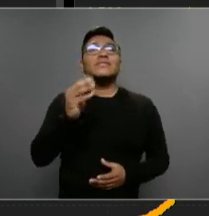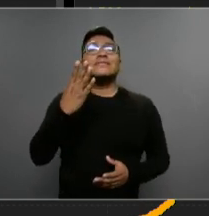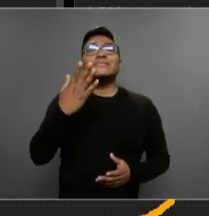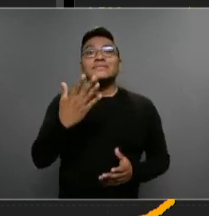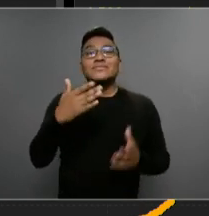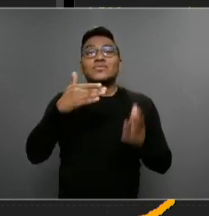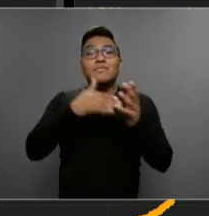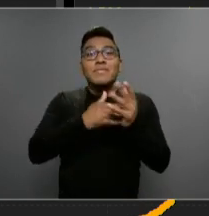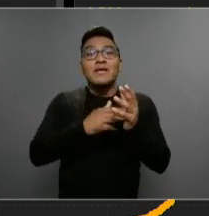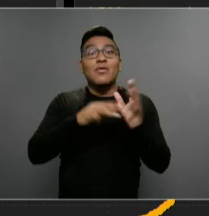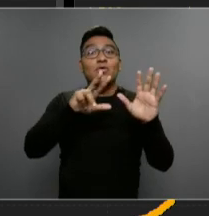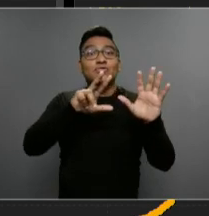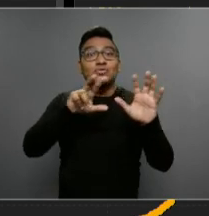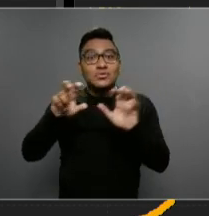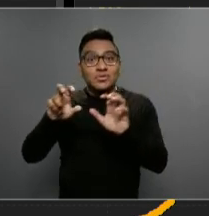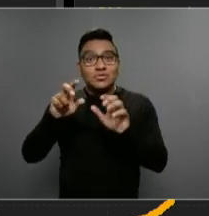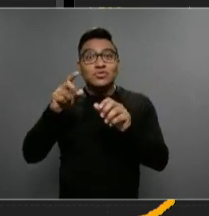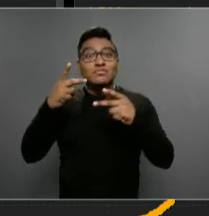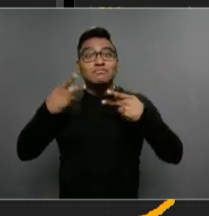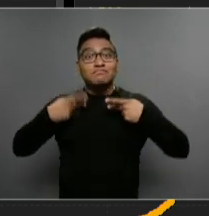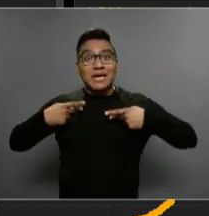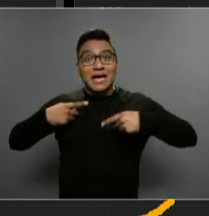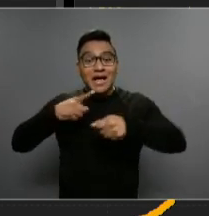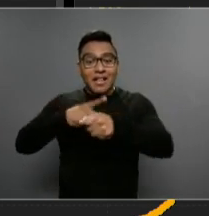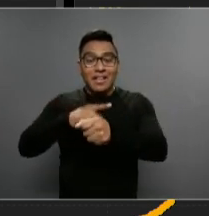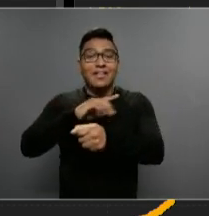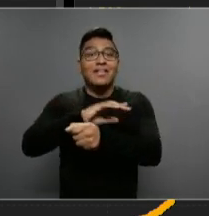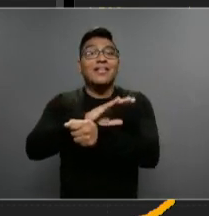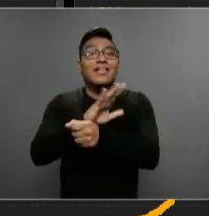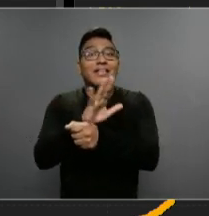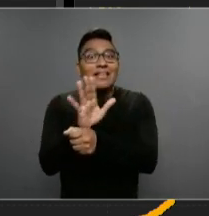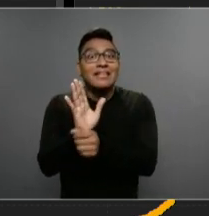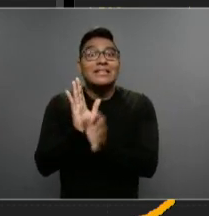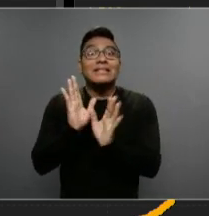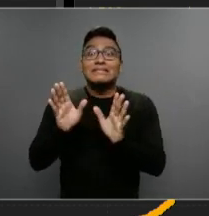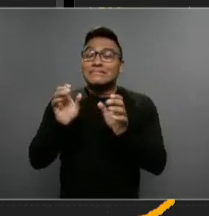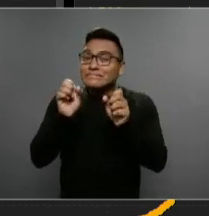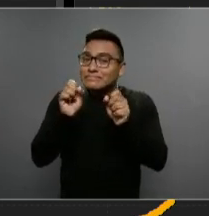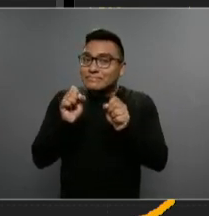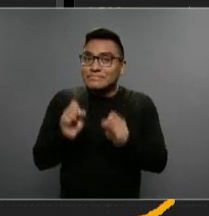595,800 Bueno, casos confirmados.